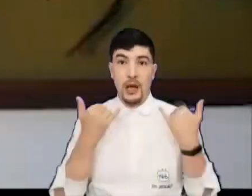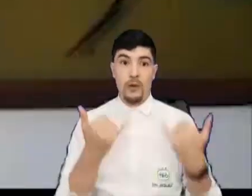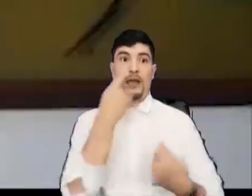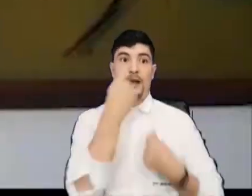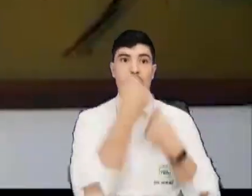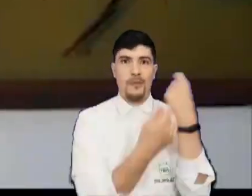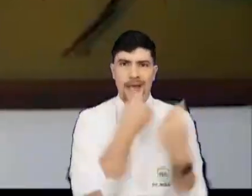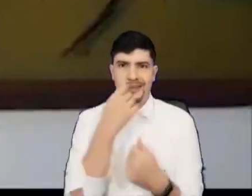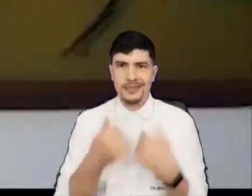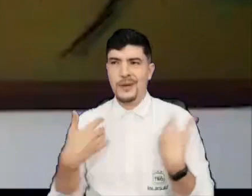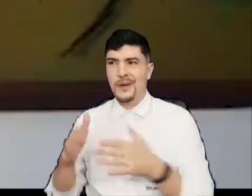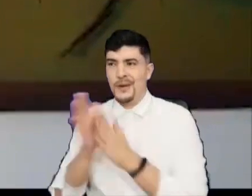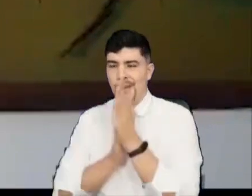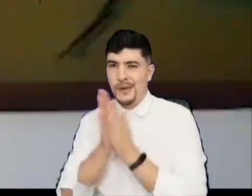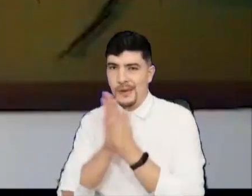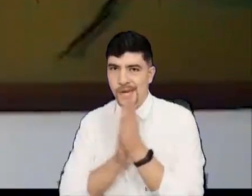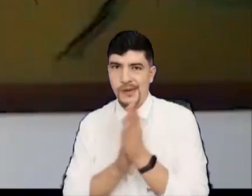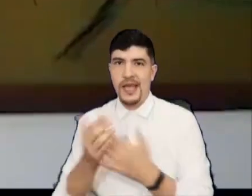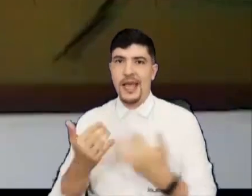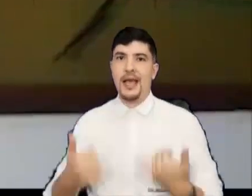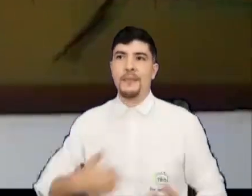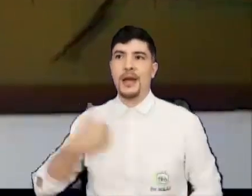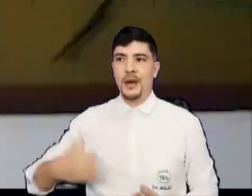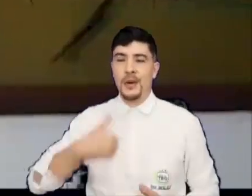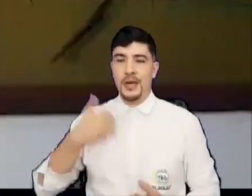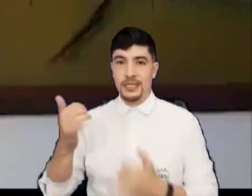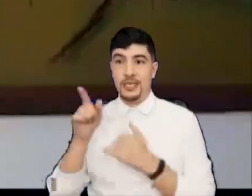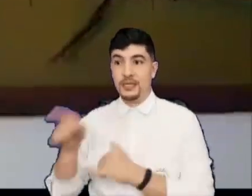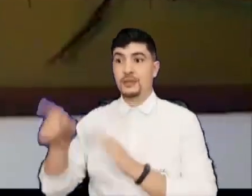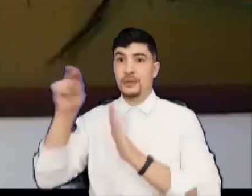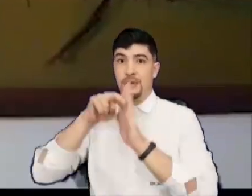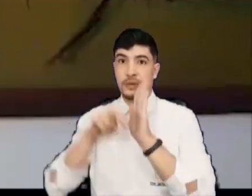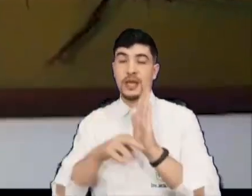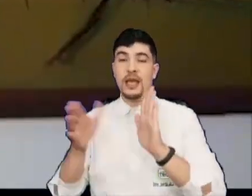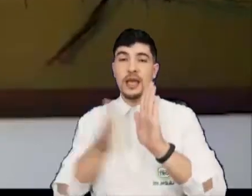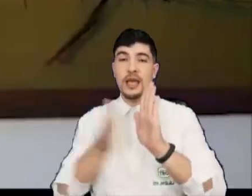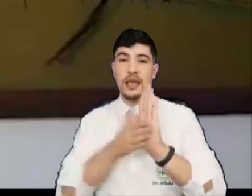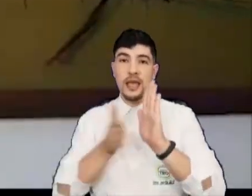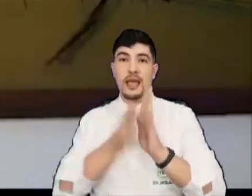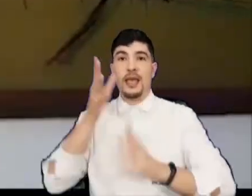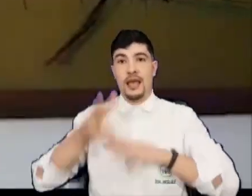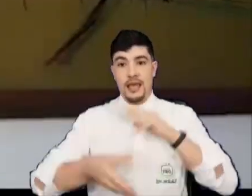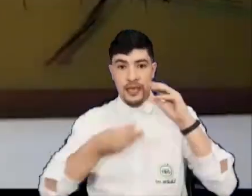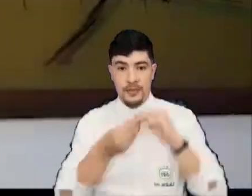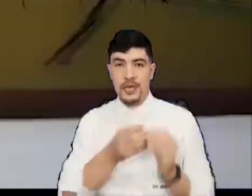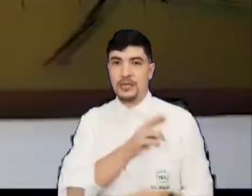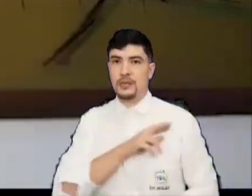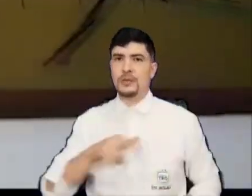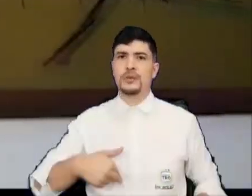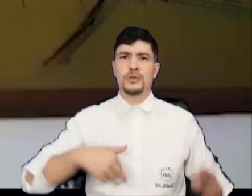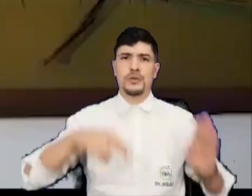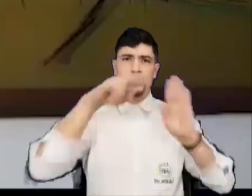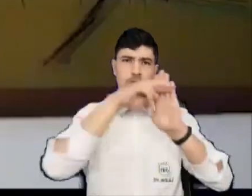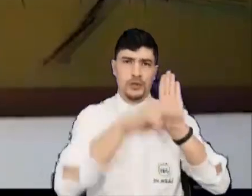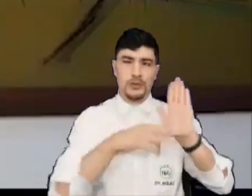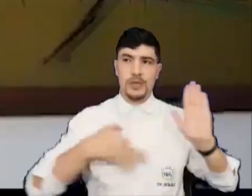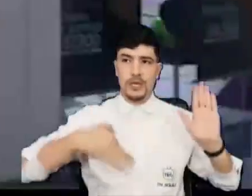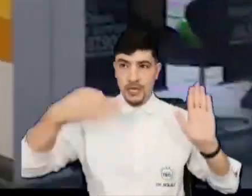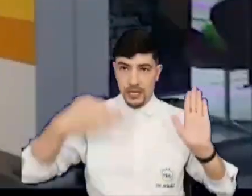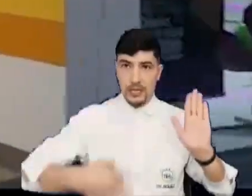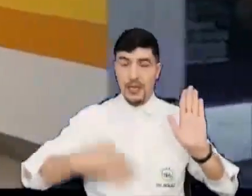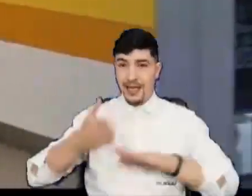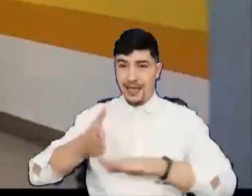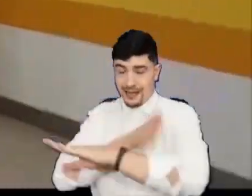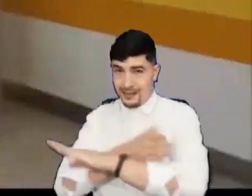entusiasmado para aprovechar esta medida y nosotros hemos dispuesto de todos los protocolos de bioseguridad que venimos